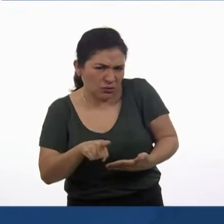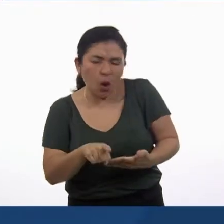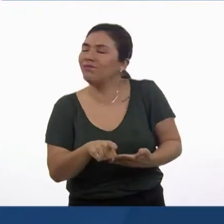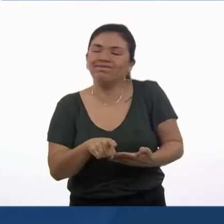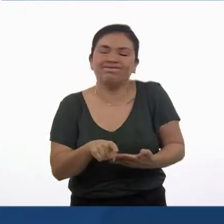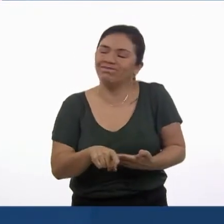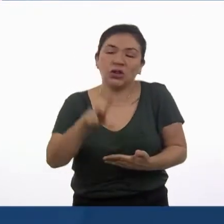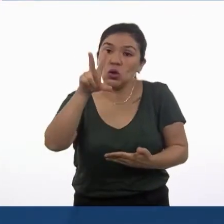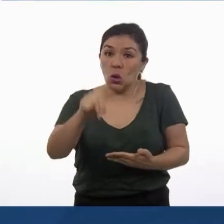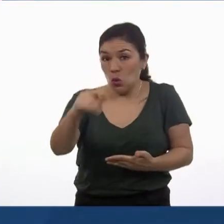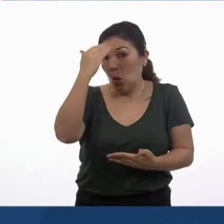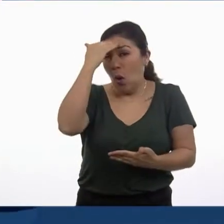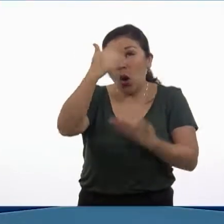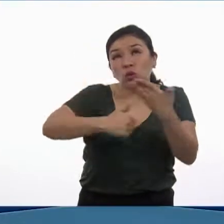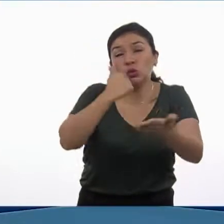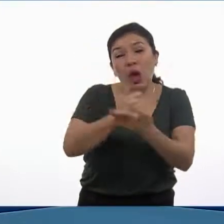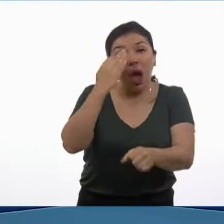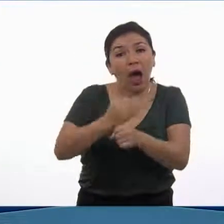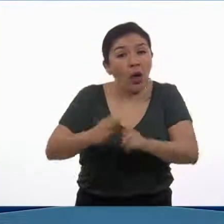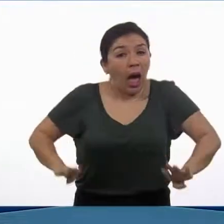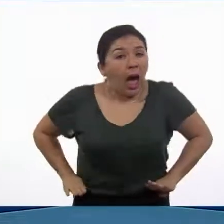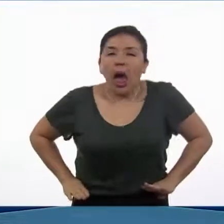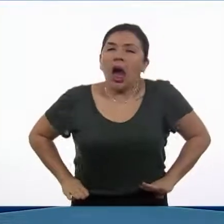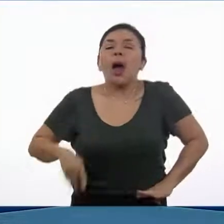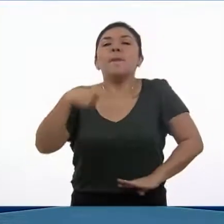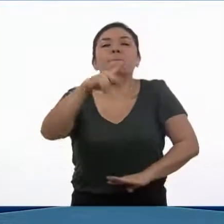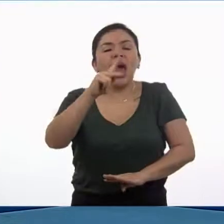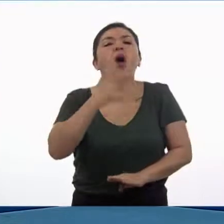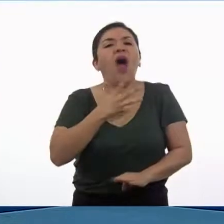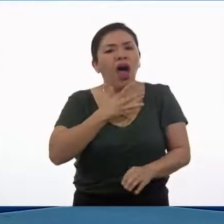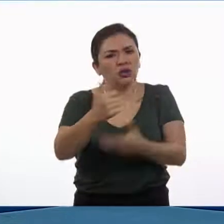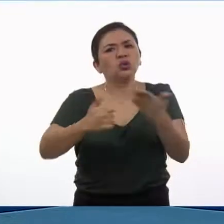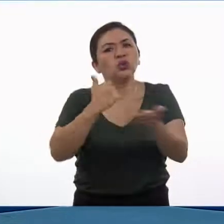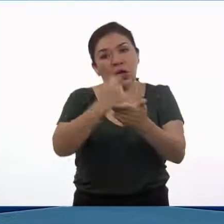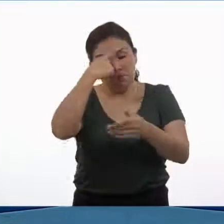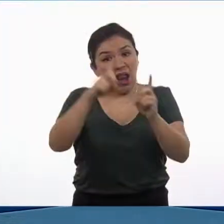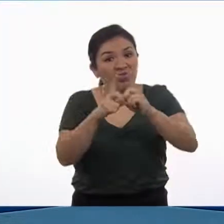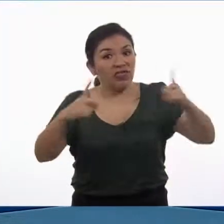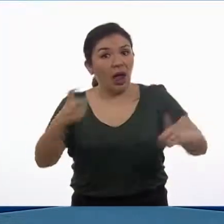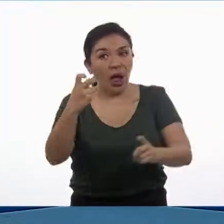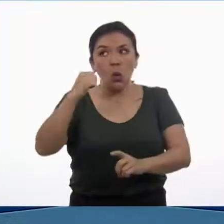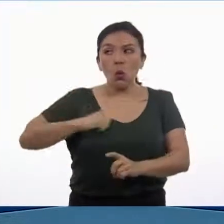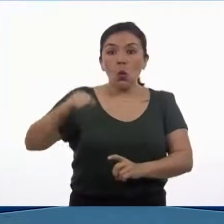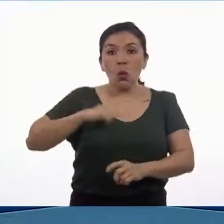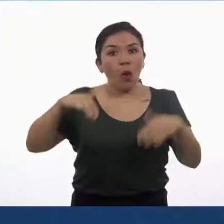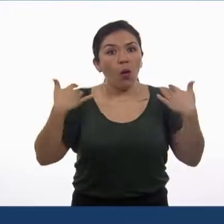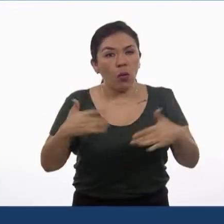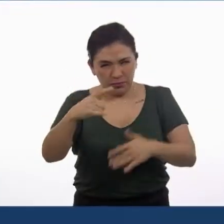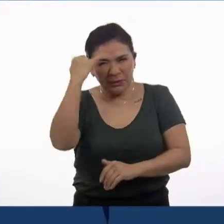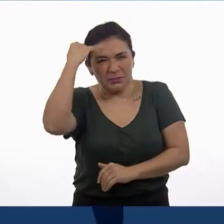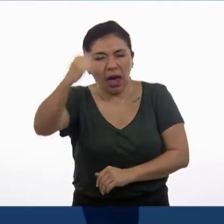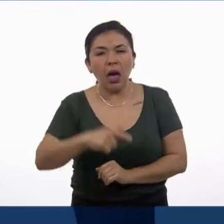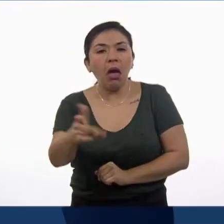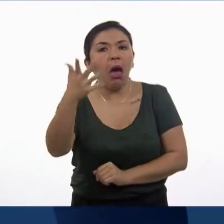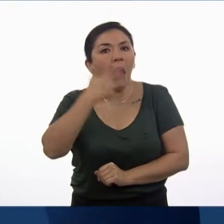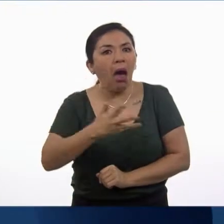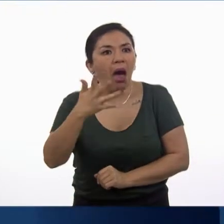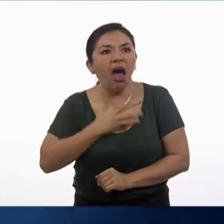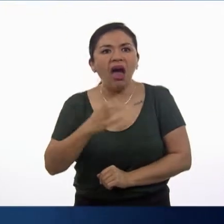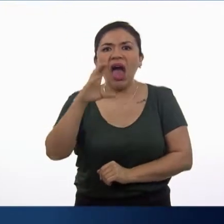No como las ciudades que conocemos, pero sí ciudades con un gran desarrollo para esa época. Imagínate, ya contaban